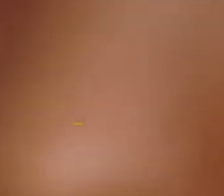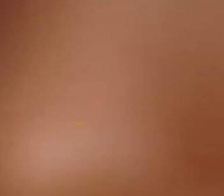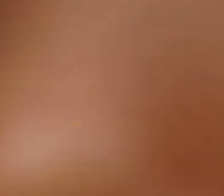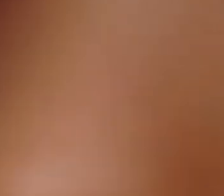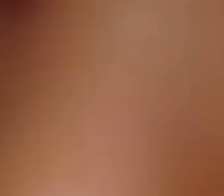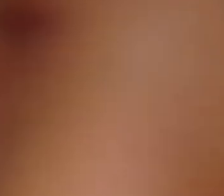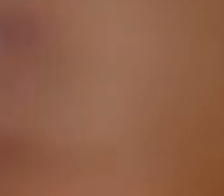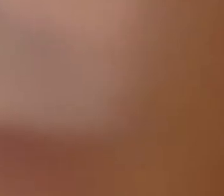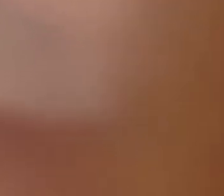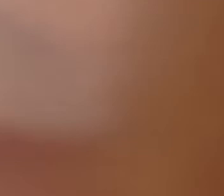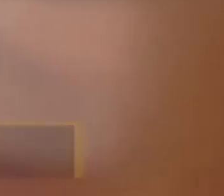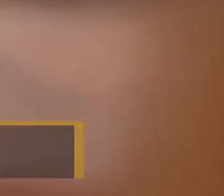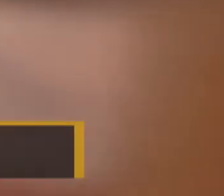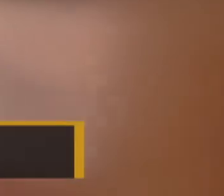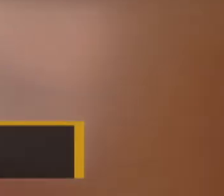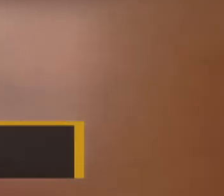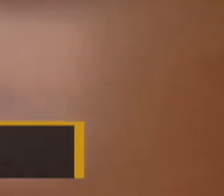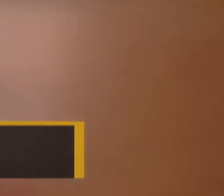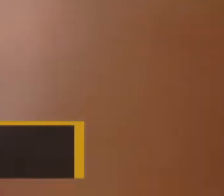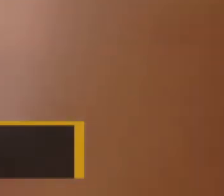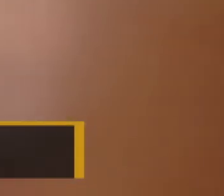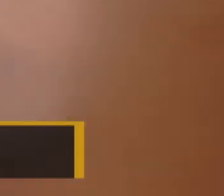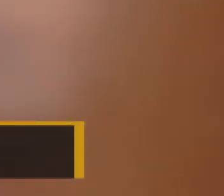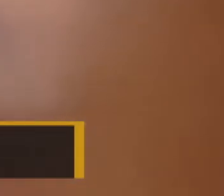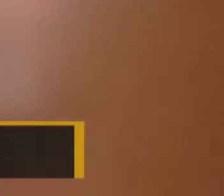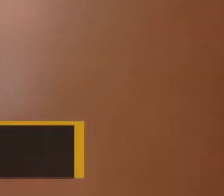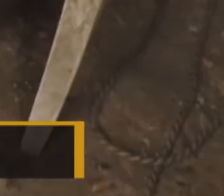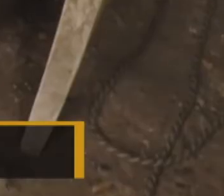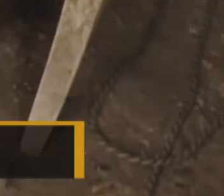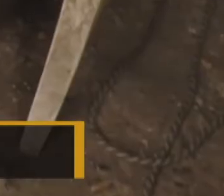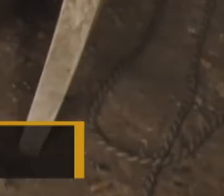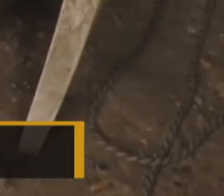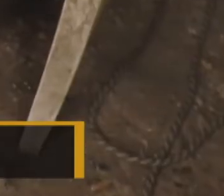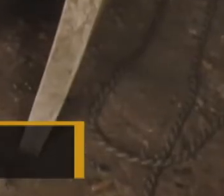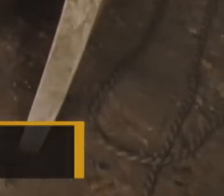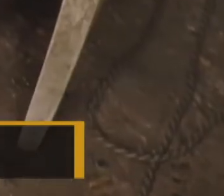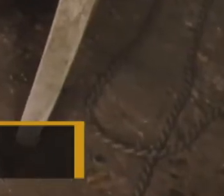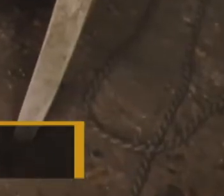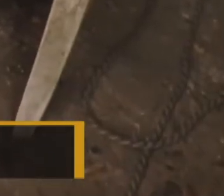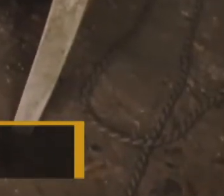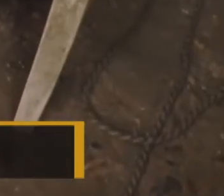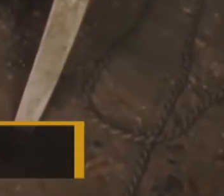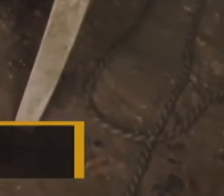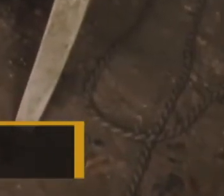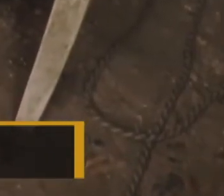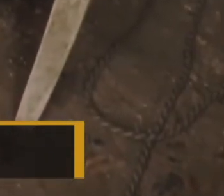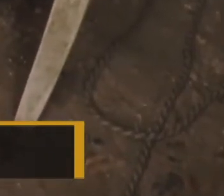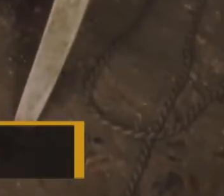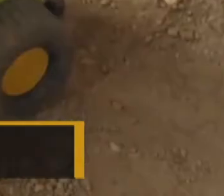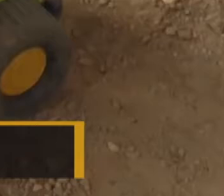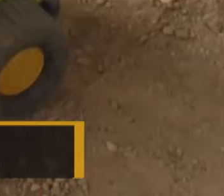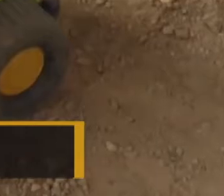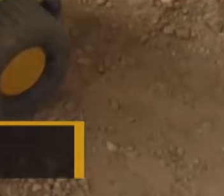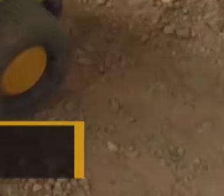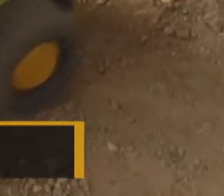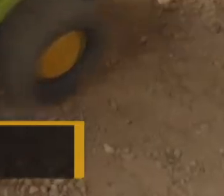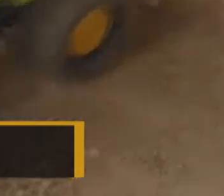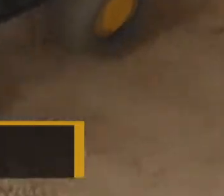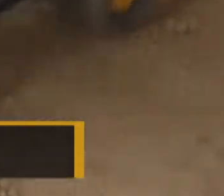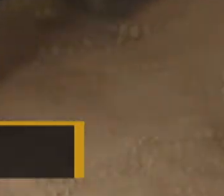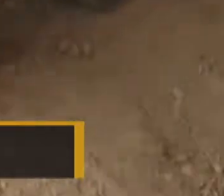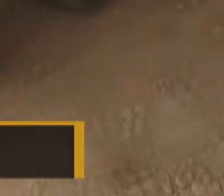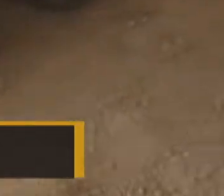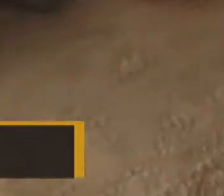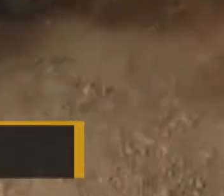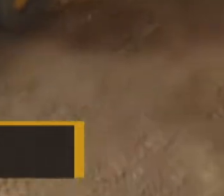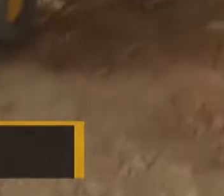por un perro en su rostro en las últimas horas. Según la mamá del menor, la agresión se dio cuando el niño, en medio de su inocencia, fue